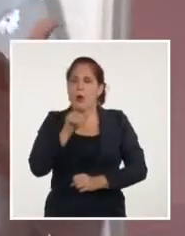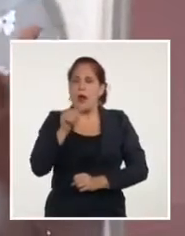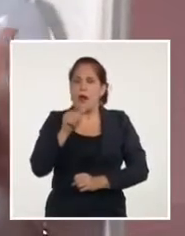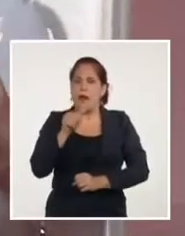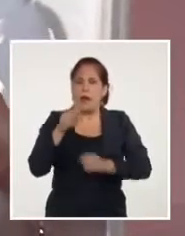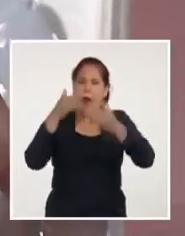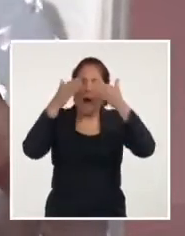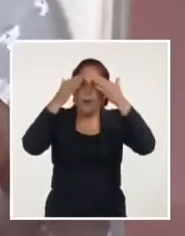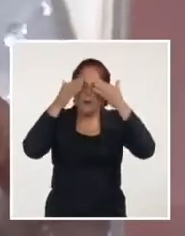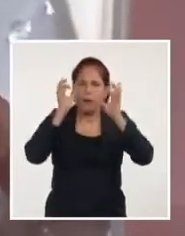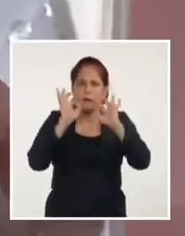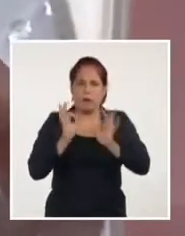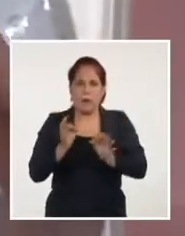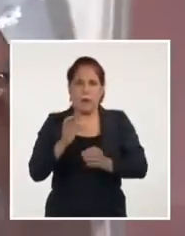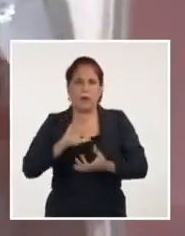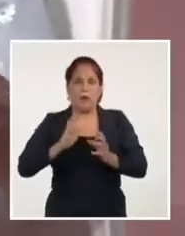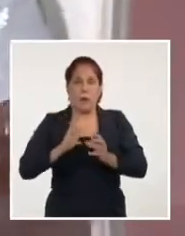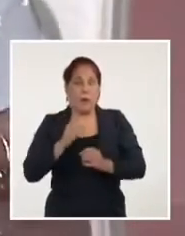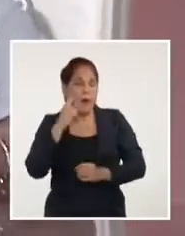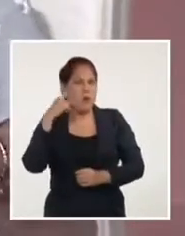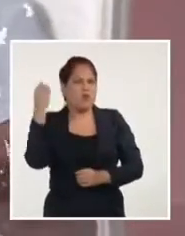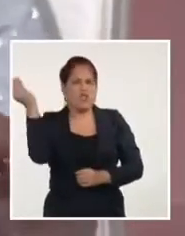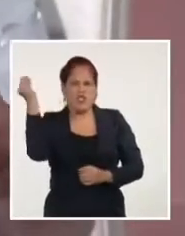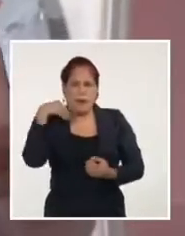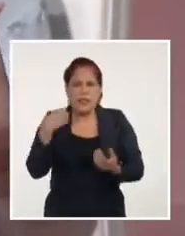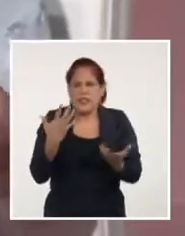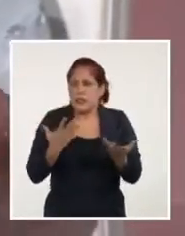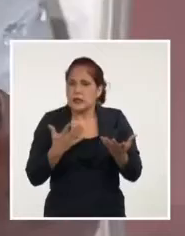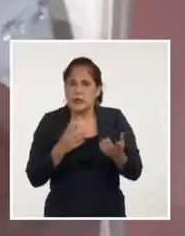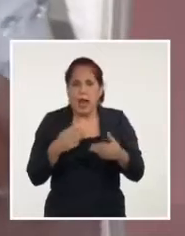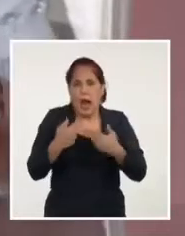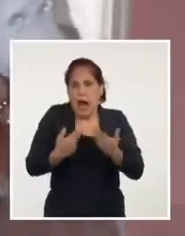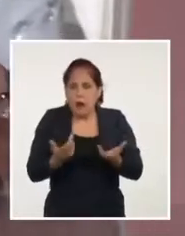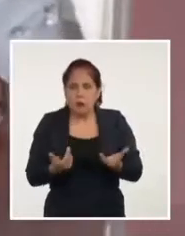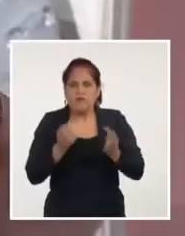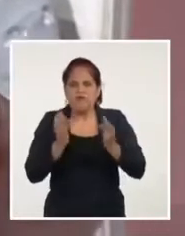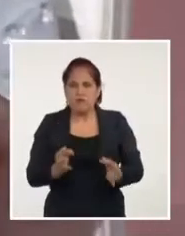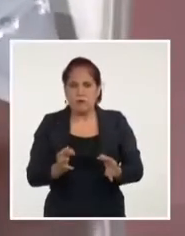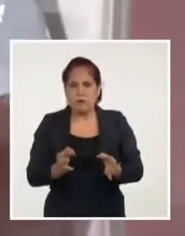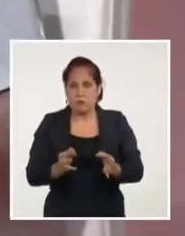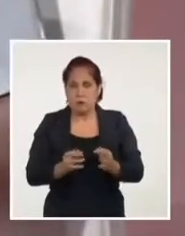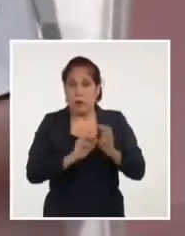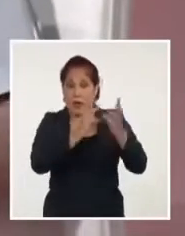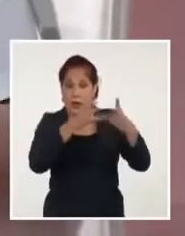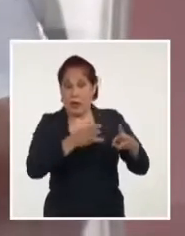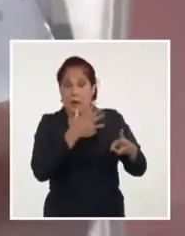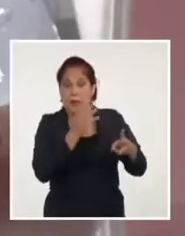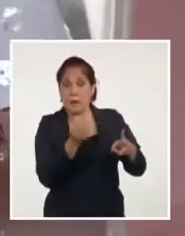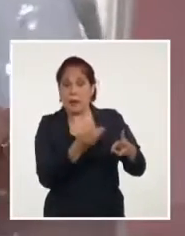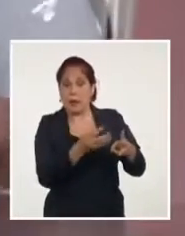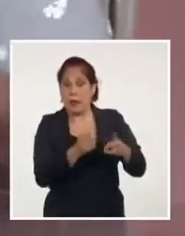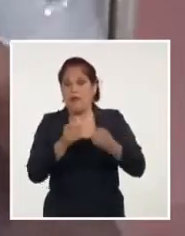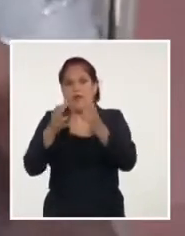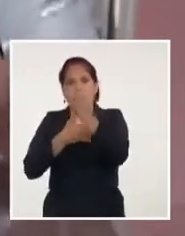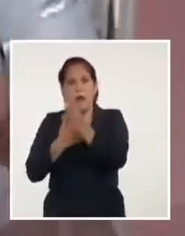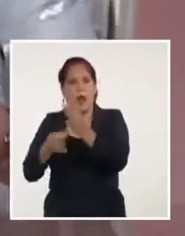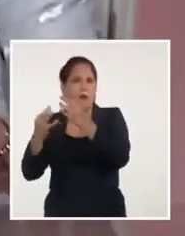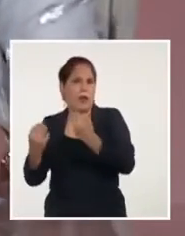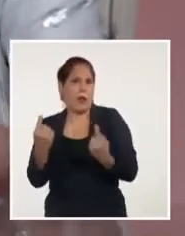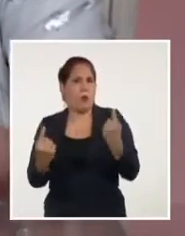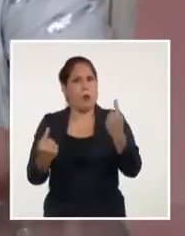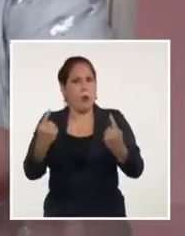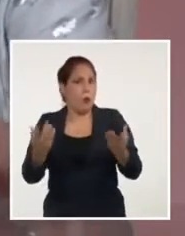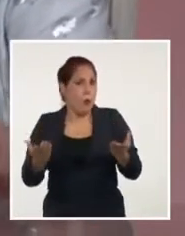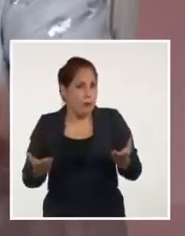saber para dónde escoger. Saturarte los sentidos. Entonces, en toda esa mezcla, usted no sabe hoy, por ejemplo,